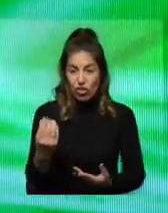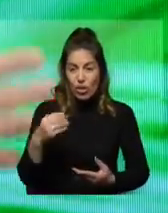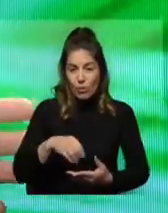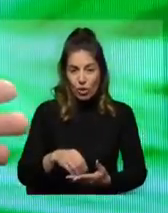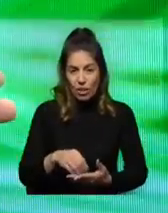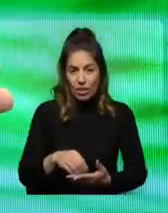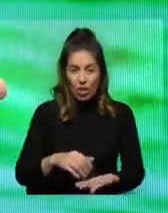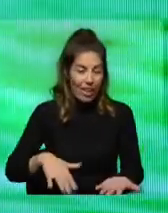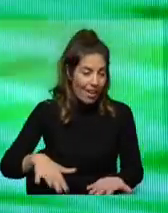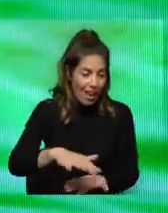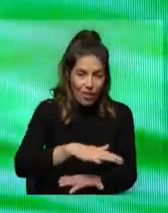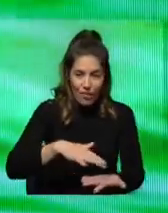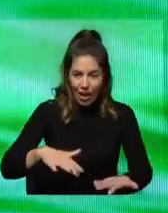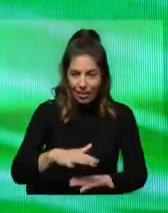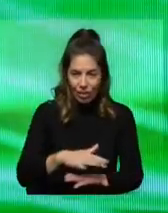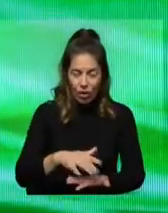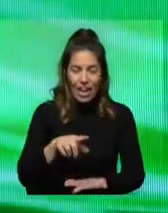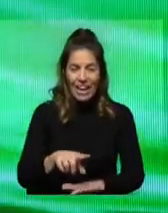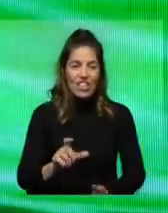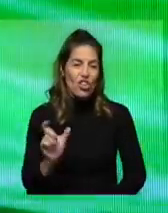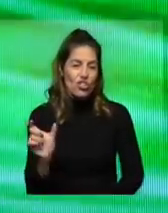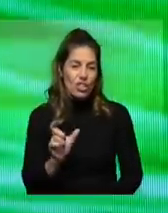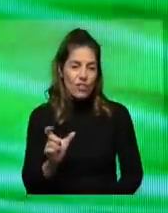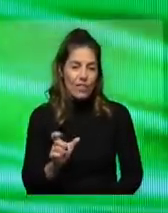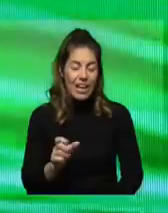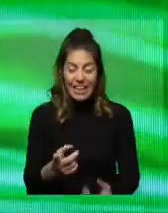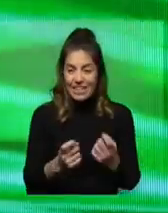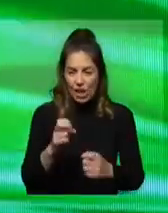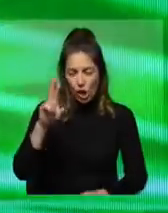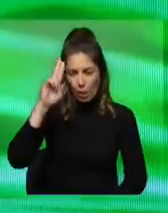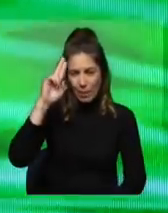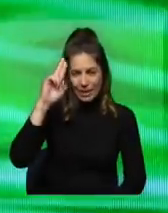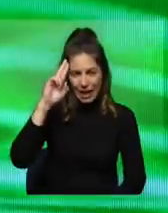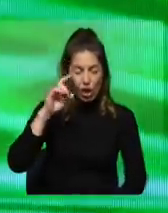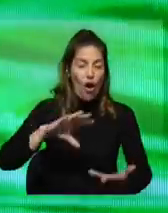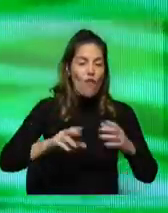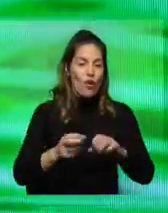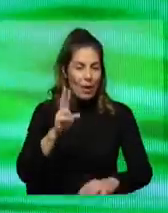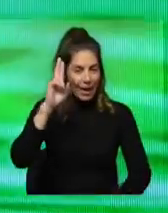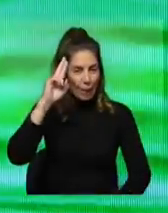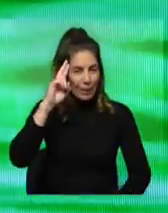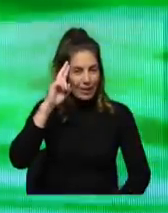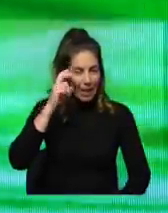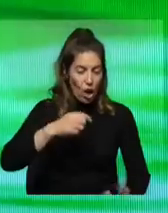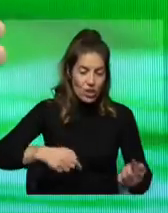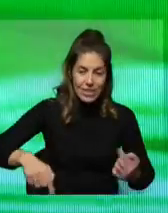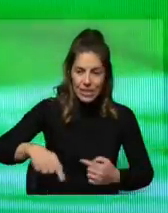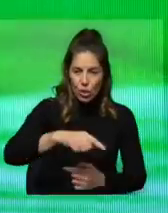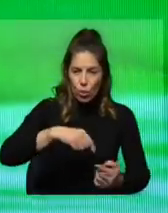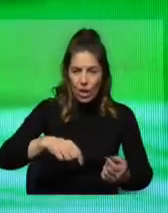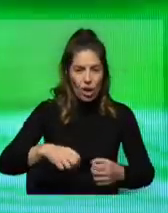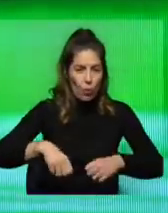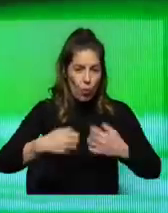en la vecindad y eso quiere decir que tenemos que respetarlo y la manera de respetarlo es circular como circulamos en cualquier